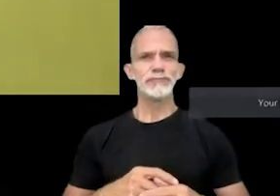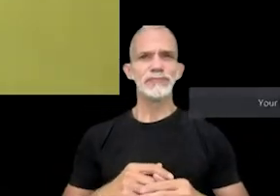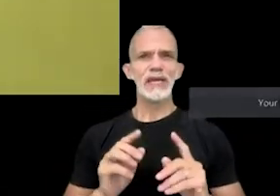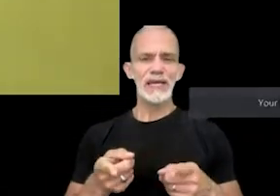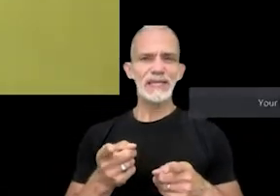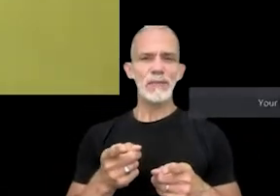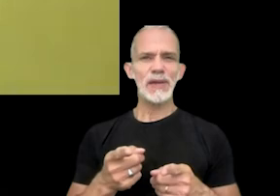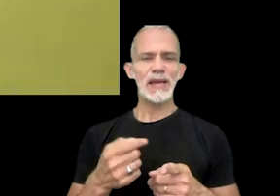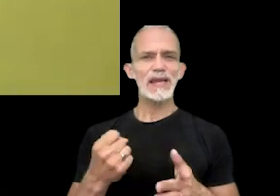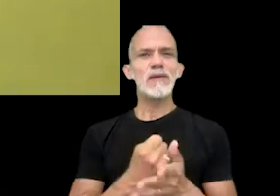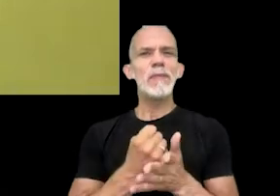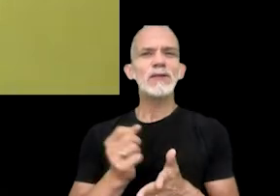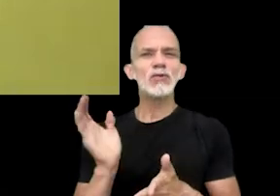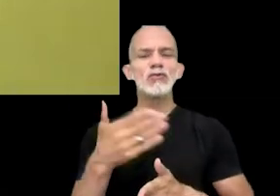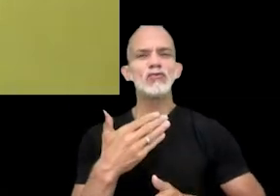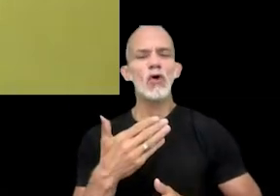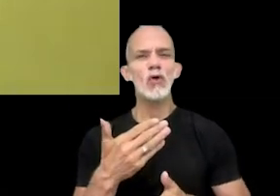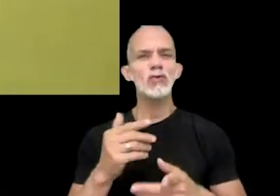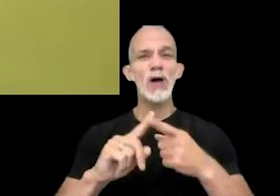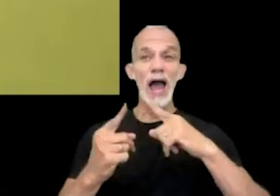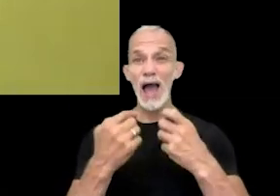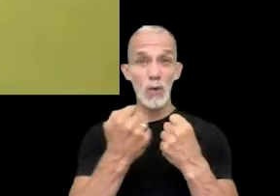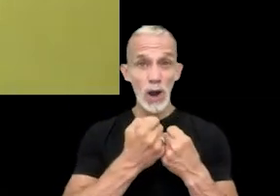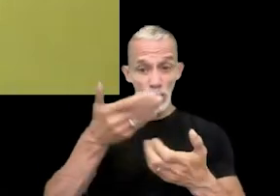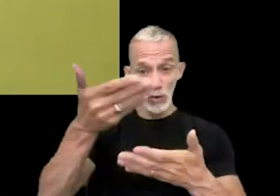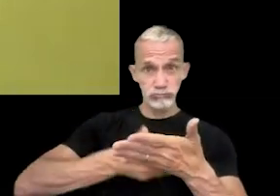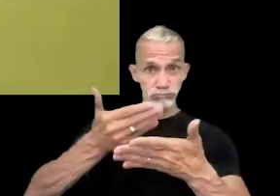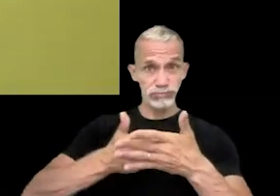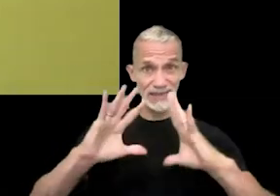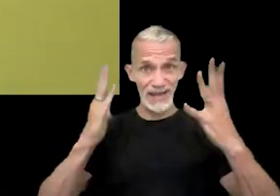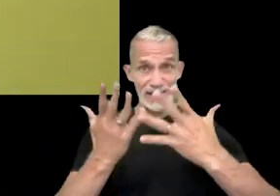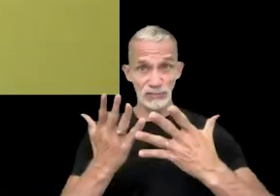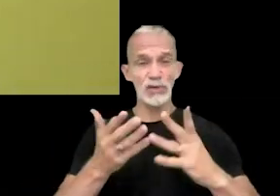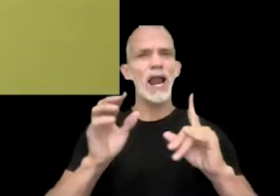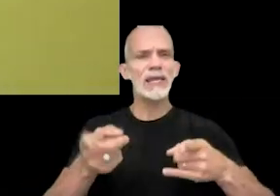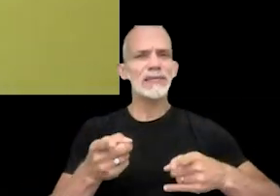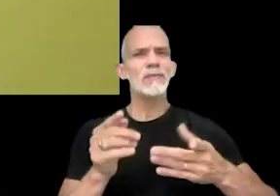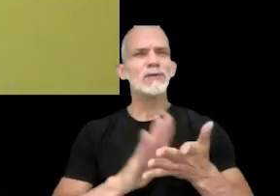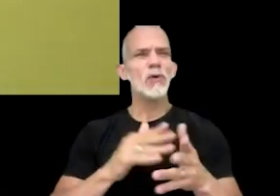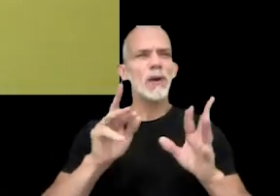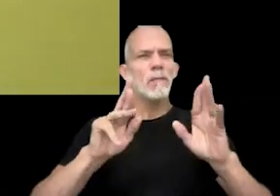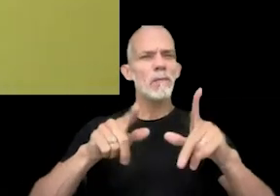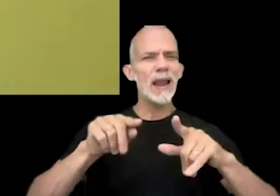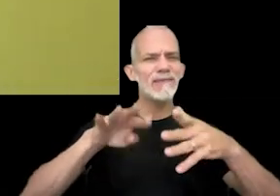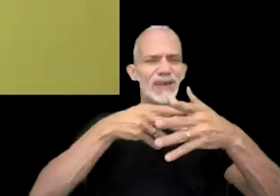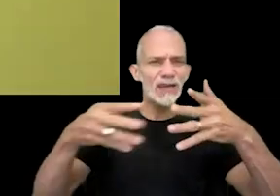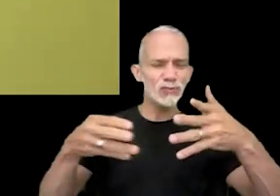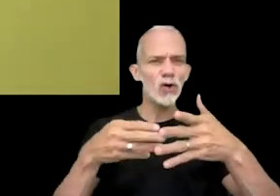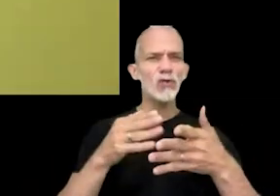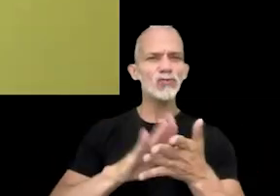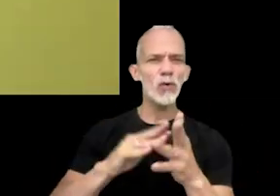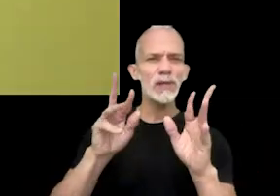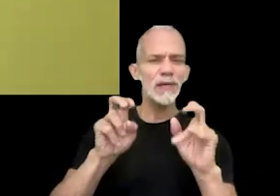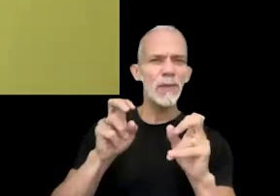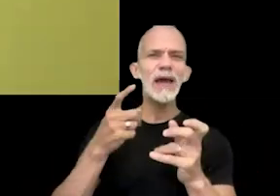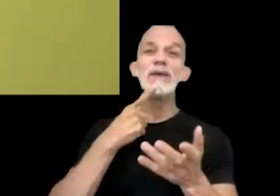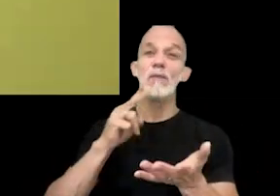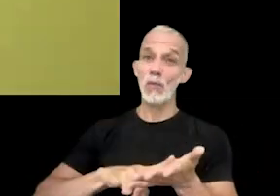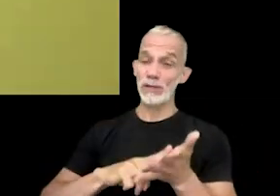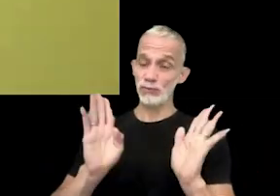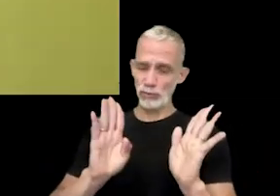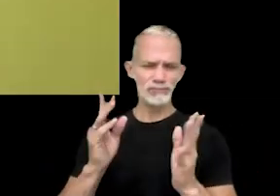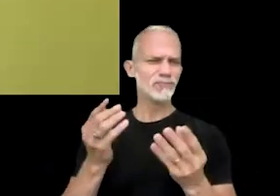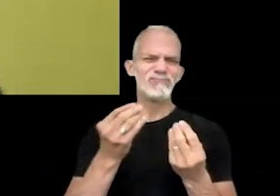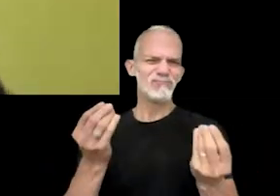que va a tener en todos nuestros tratados internacionales y concretamente en materia de planificación fiscal internacional. Para entender un poco